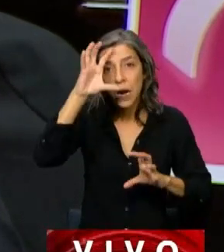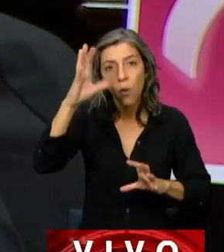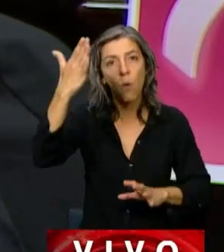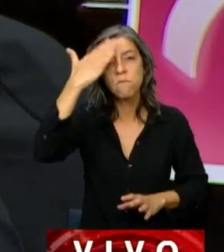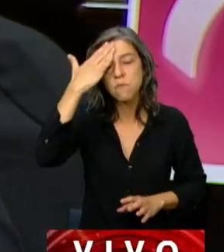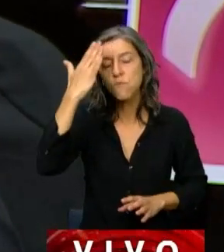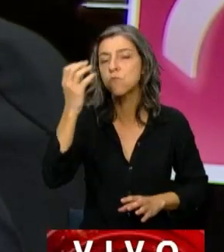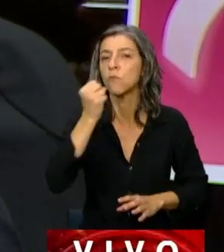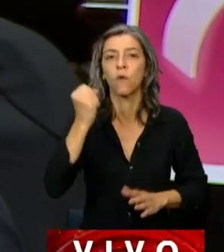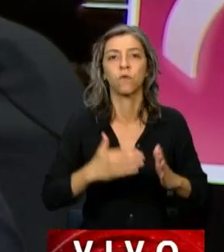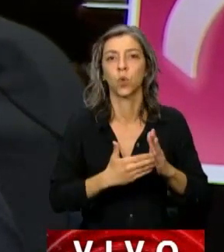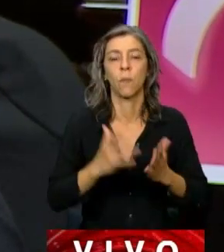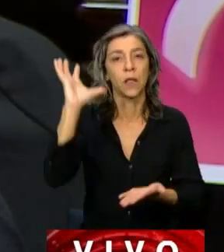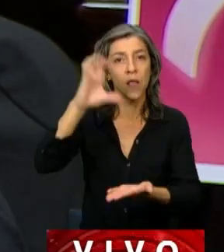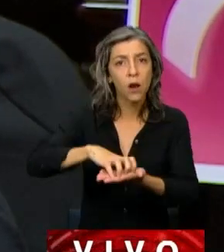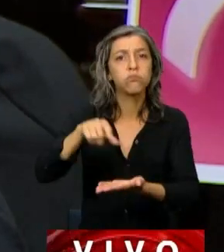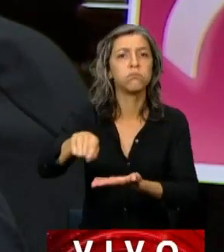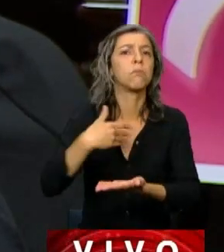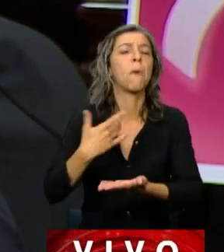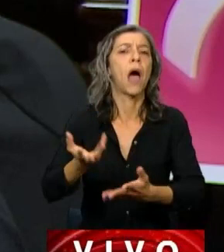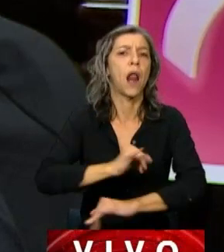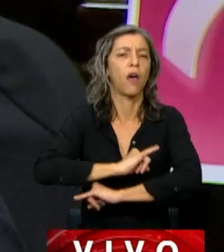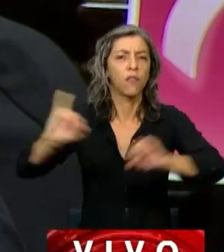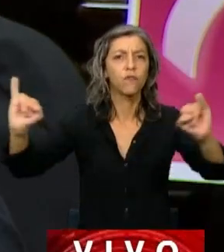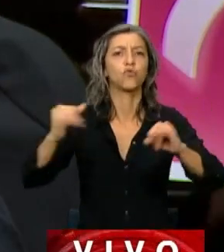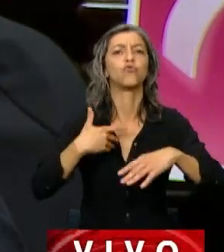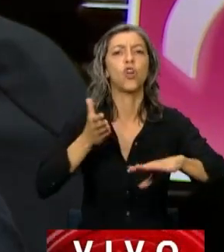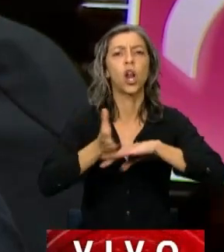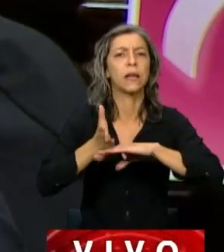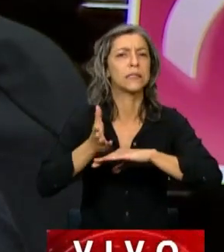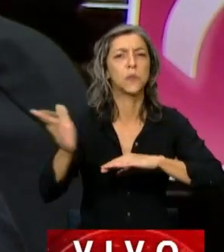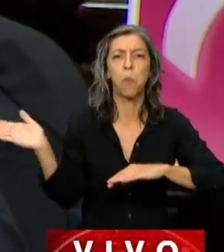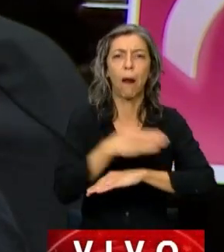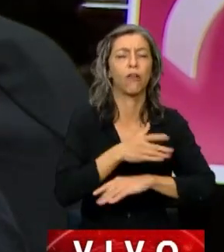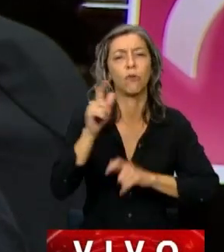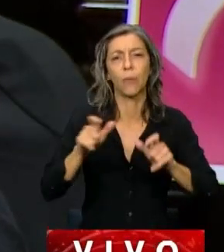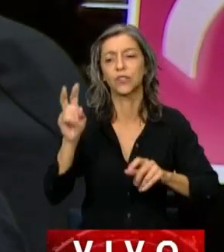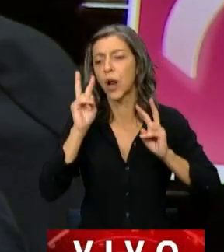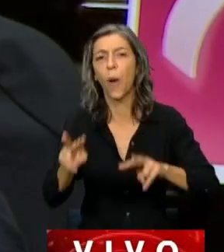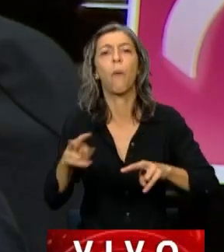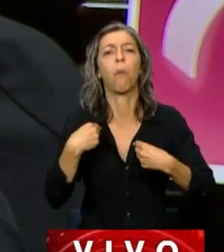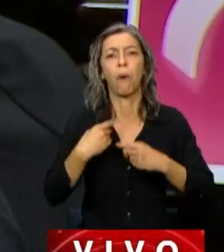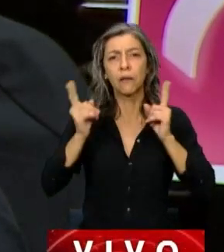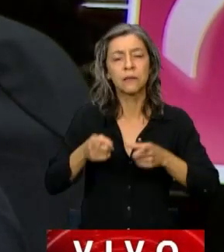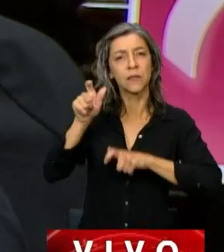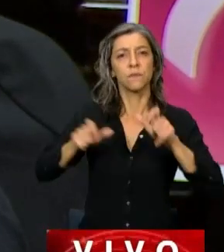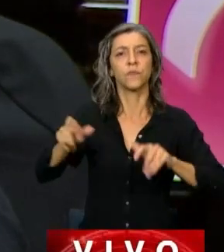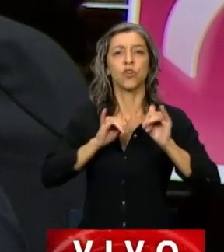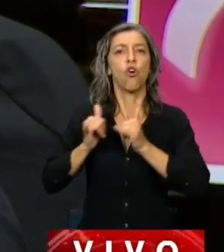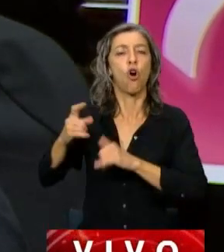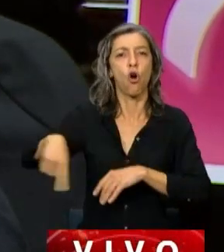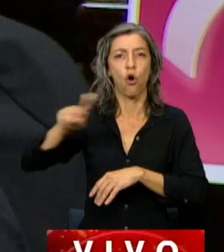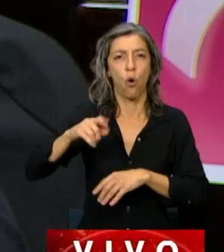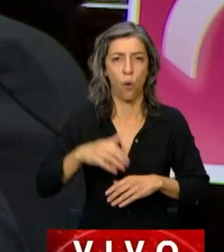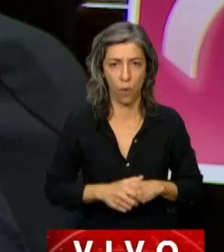el espacio a crearse y que se facilite y se difunda su acceso a todos, pero aún más a los jóvenes. Y por sobre